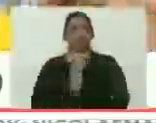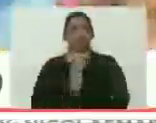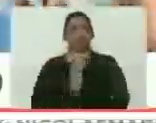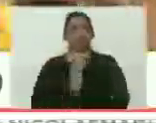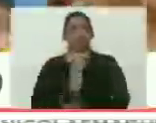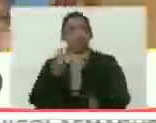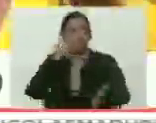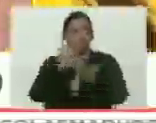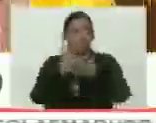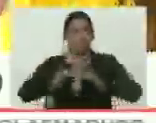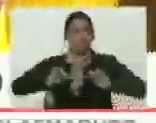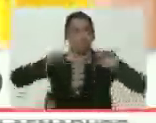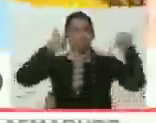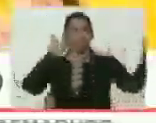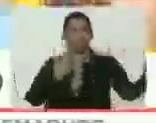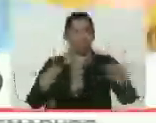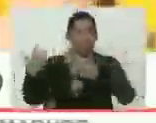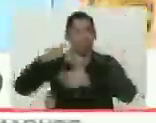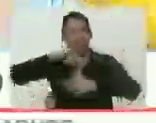Ajá, mira, arrancaron esto, mira.